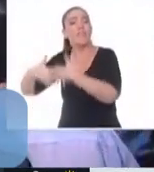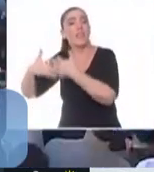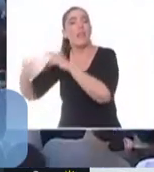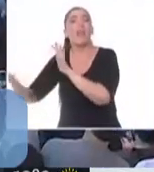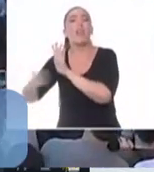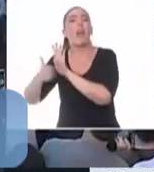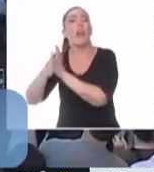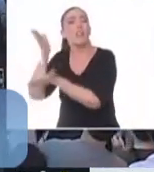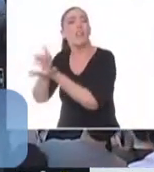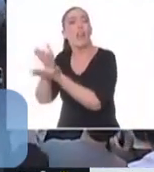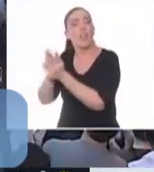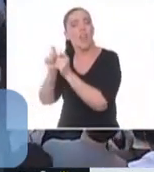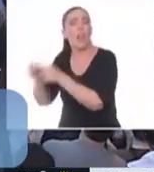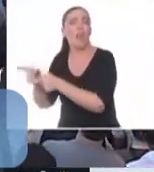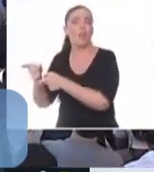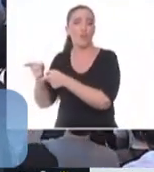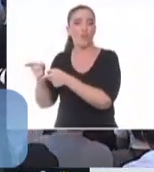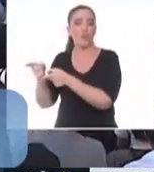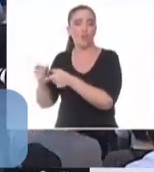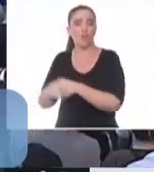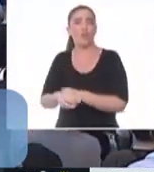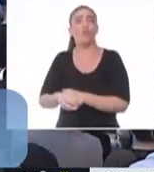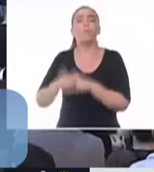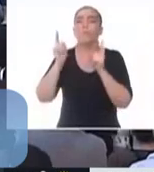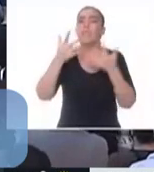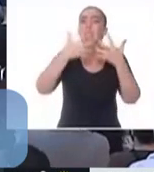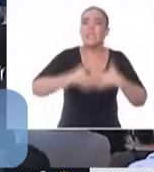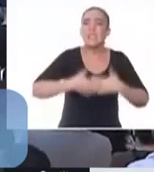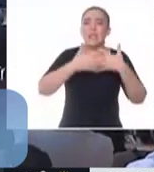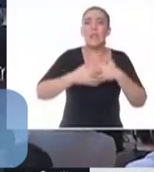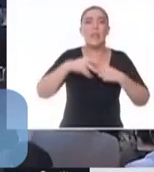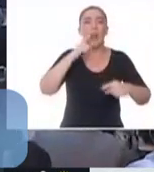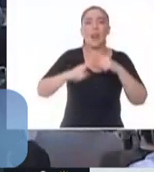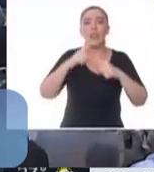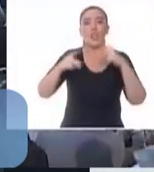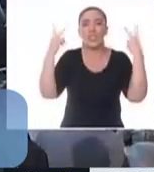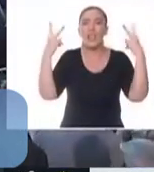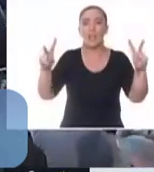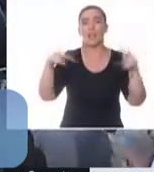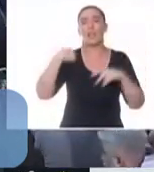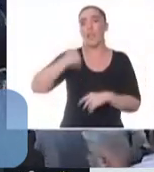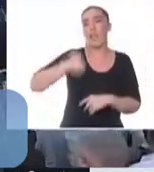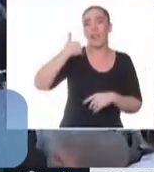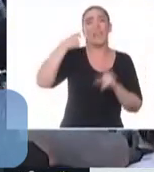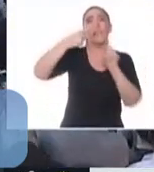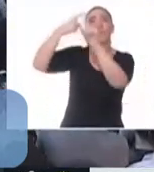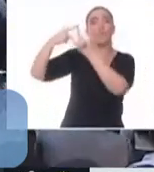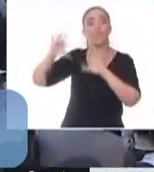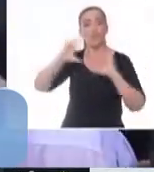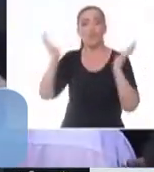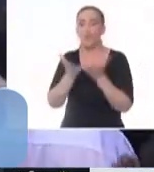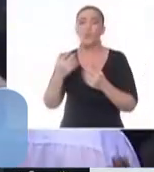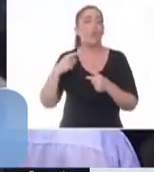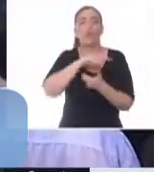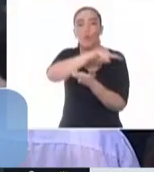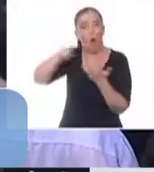garantías de derechos humanos, que el sistema de relaciones internacionales de la Argentina con el mundo deben